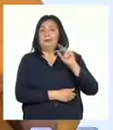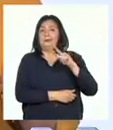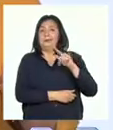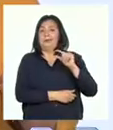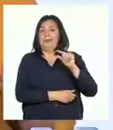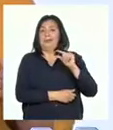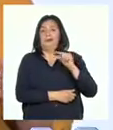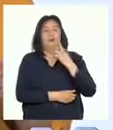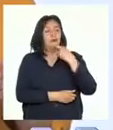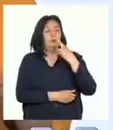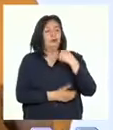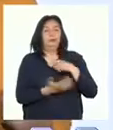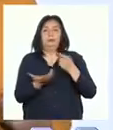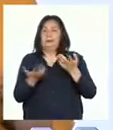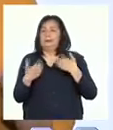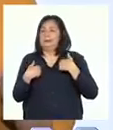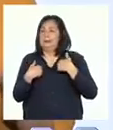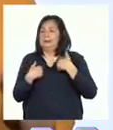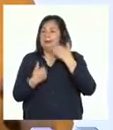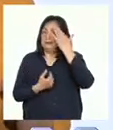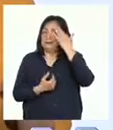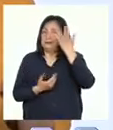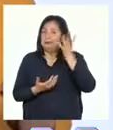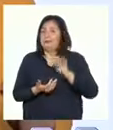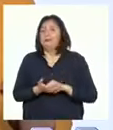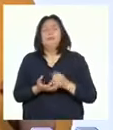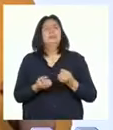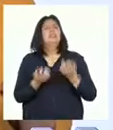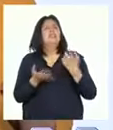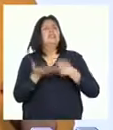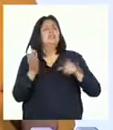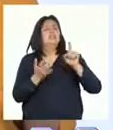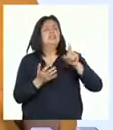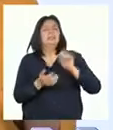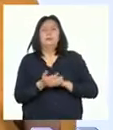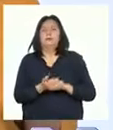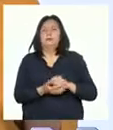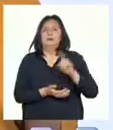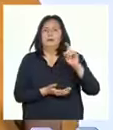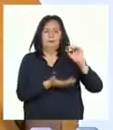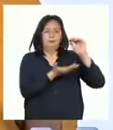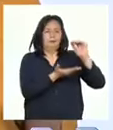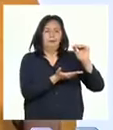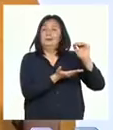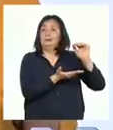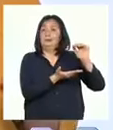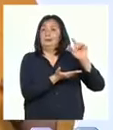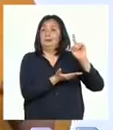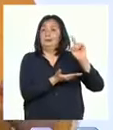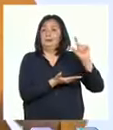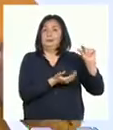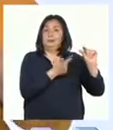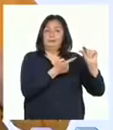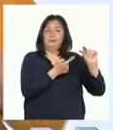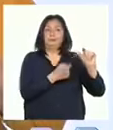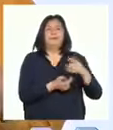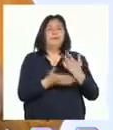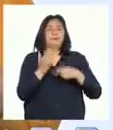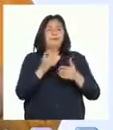roja. Para obtenerlo, lo que debemos hacer es tomar 1 galón de pintura roja